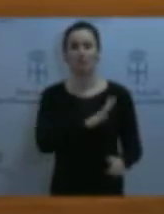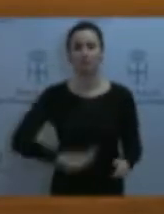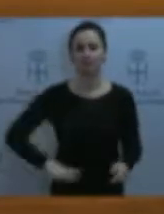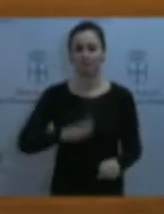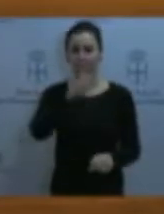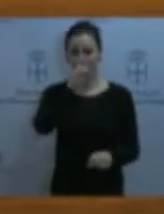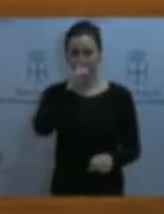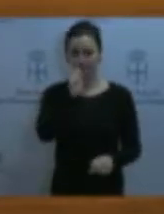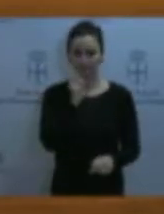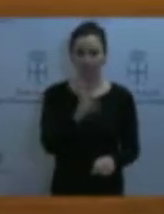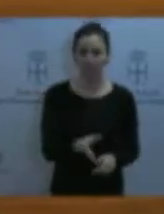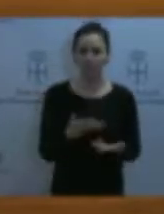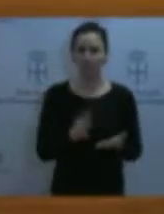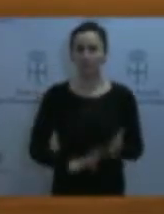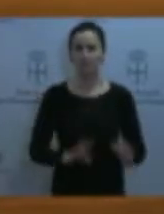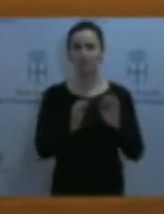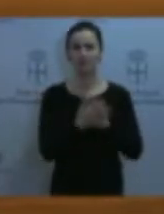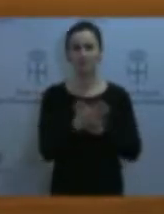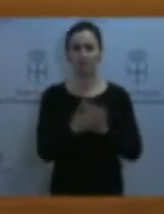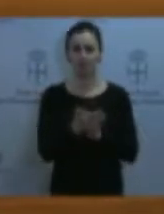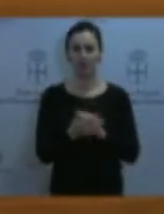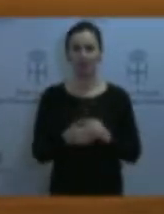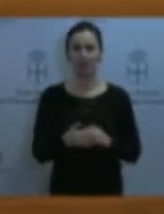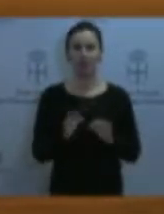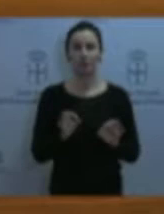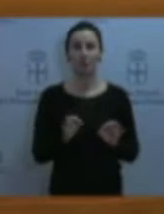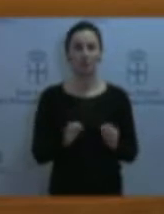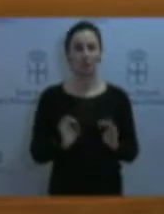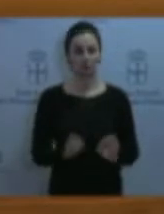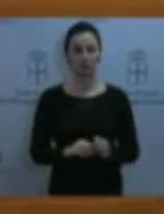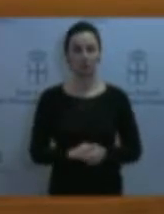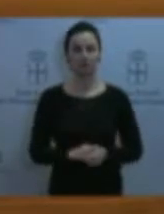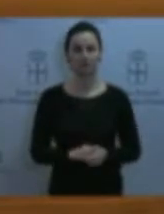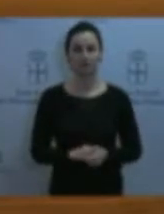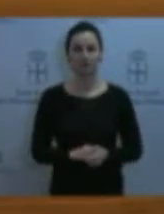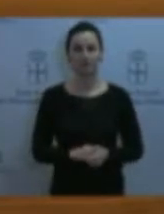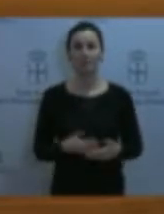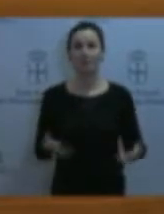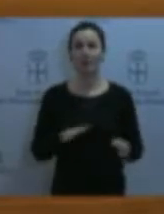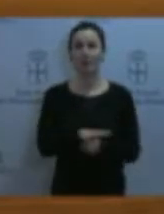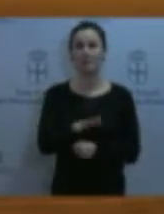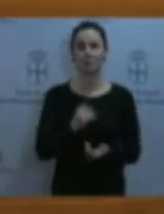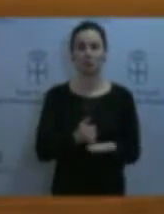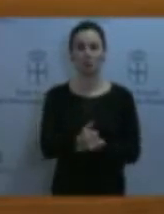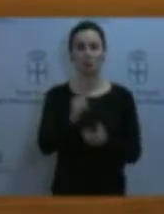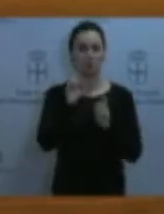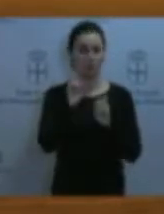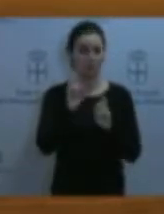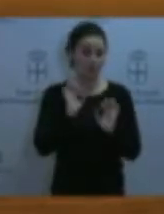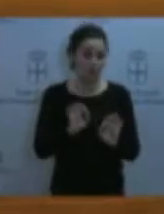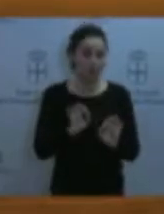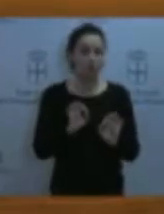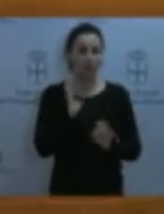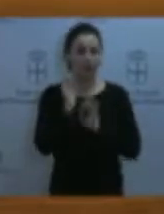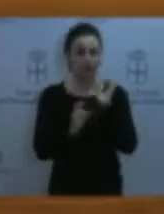sector muy determinado. En todo caso, en el ámbito rural y en las actividades a las que hace referencia esta ley, se necesita,